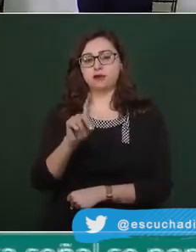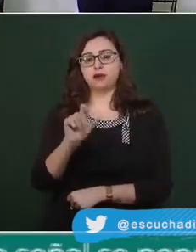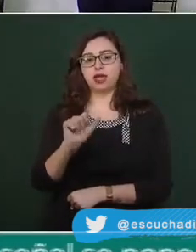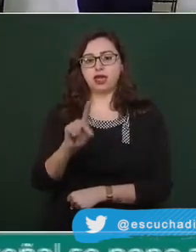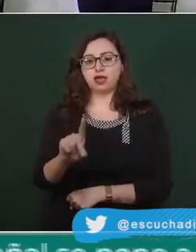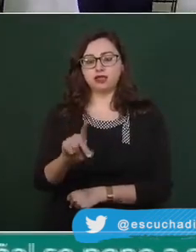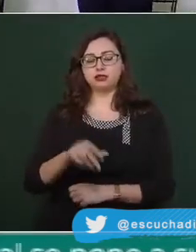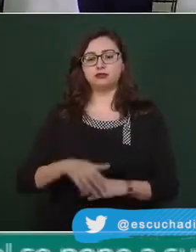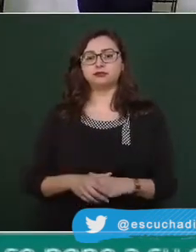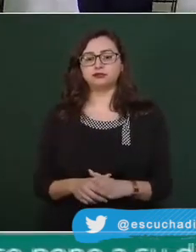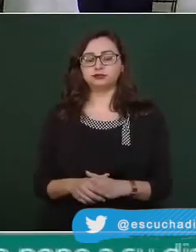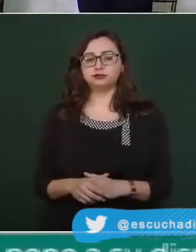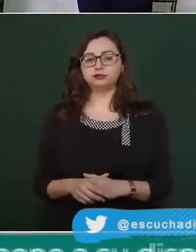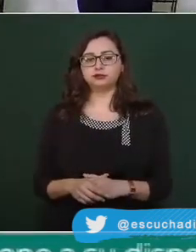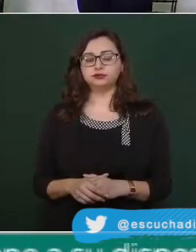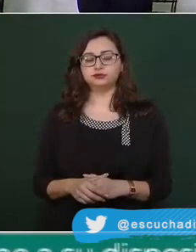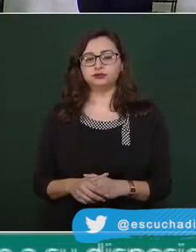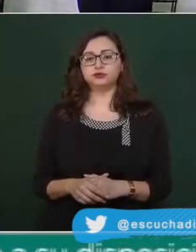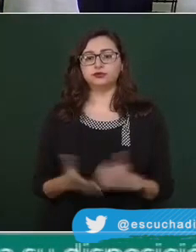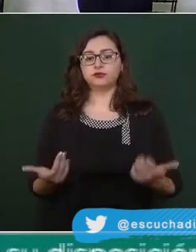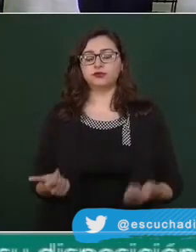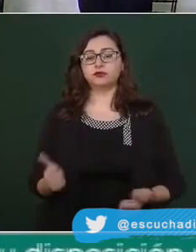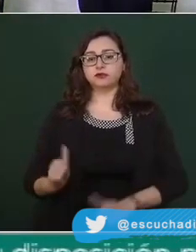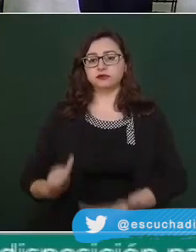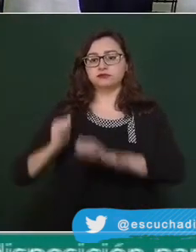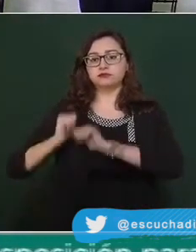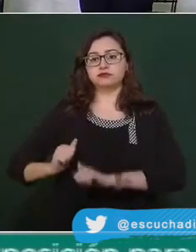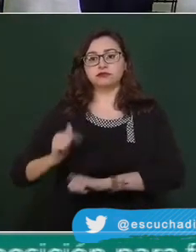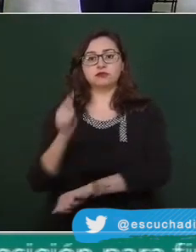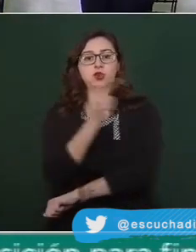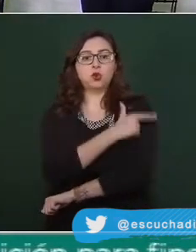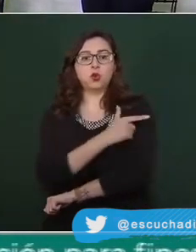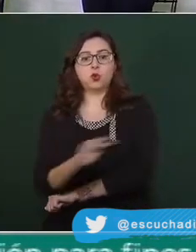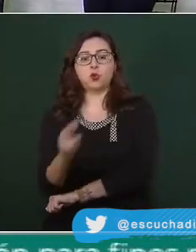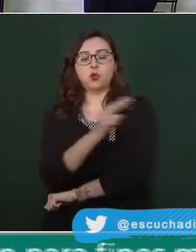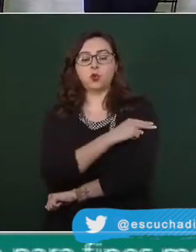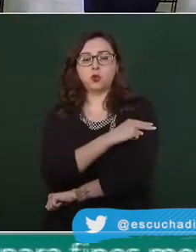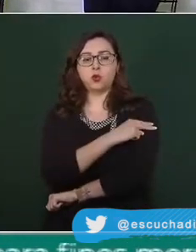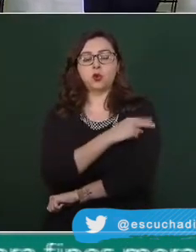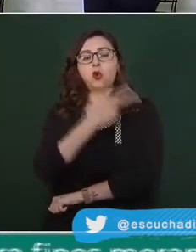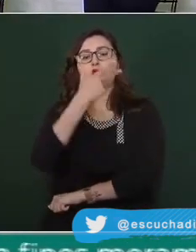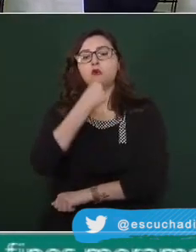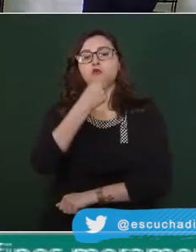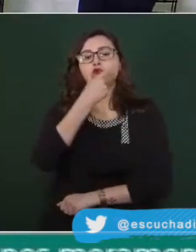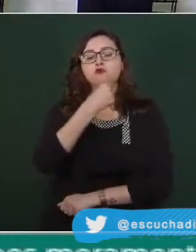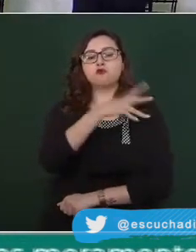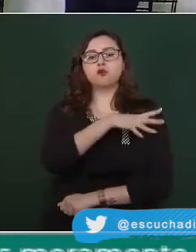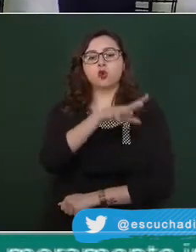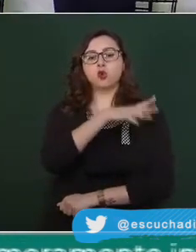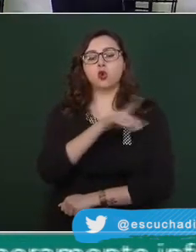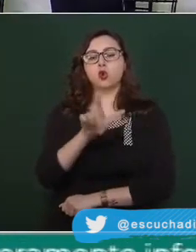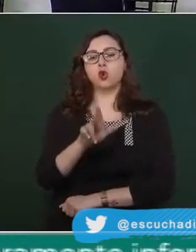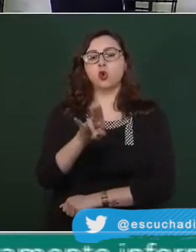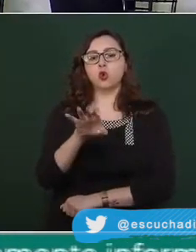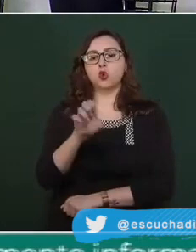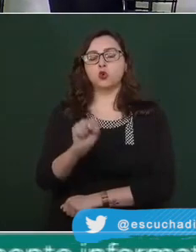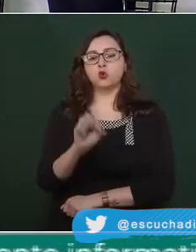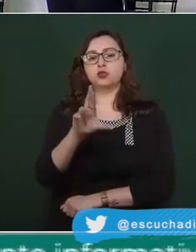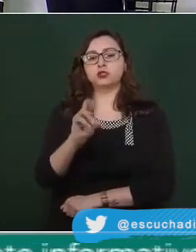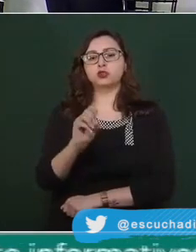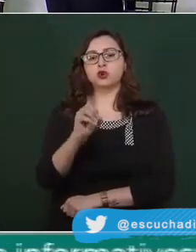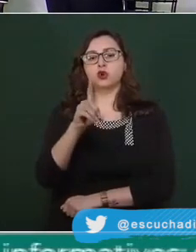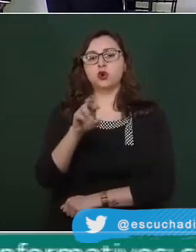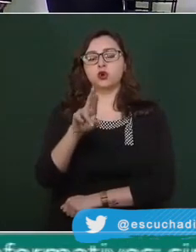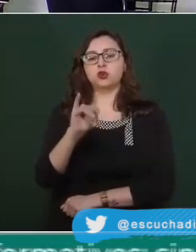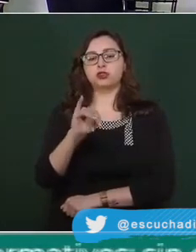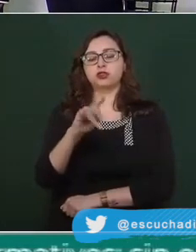en una zona lacustre que se estimó finalizaría en 2025. Y costaría millones del erario público su mantenimiento. Y